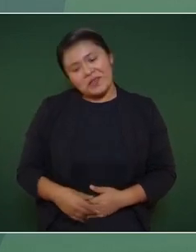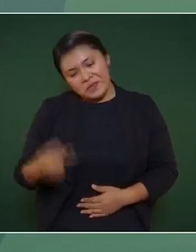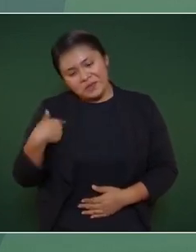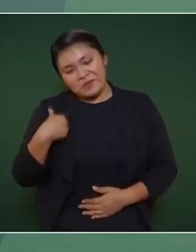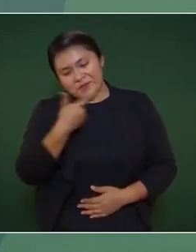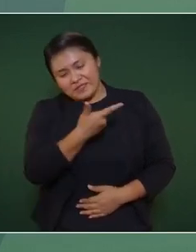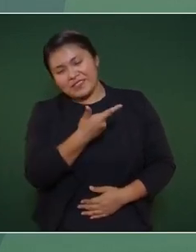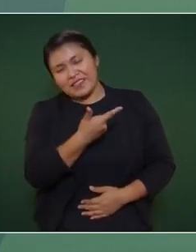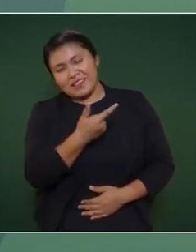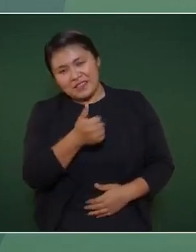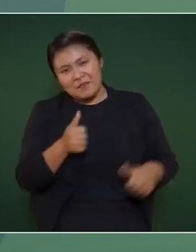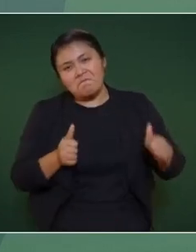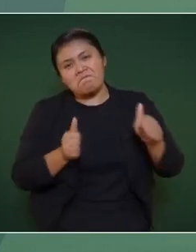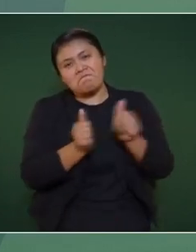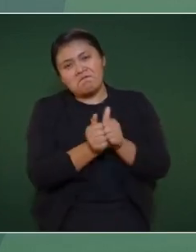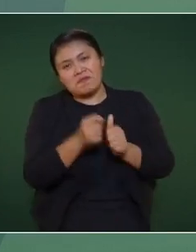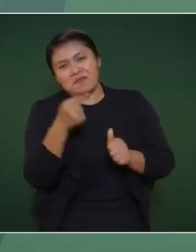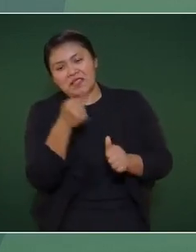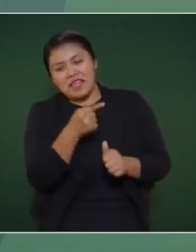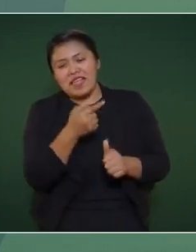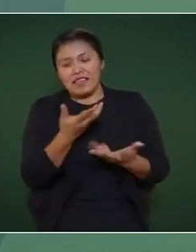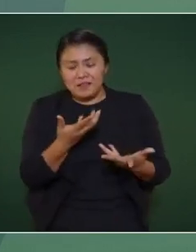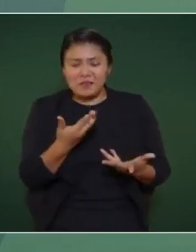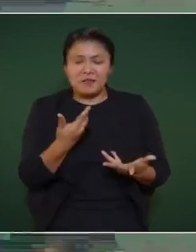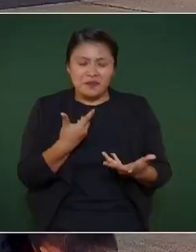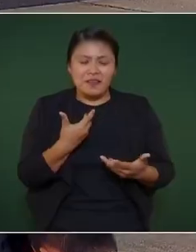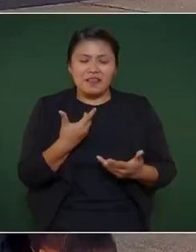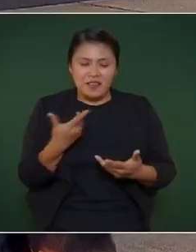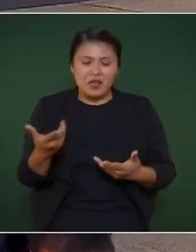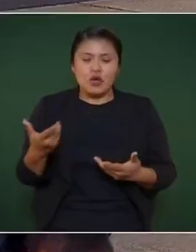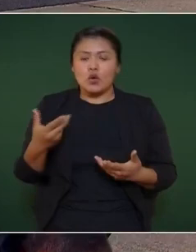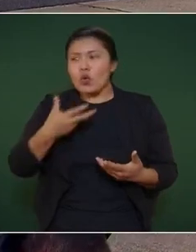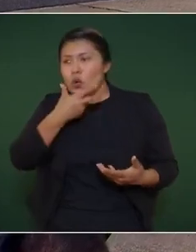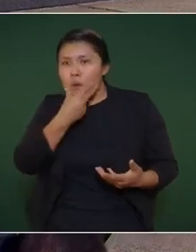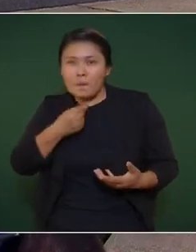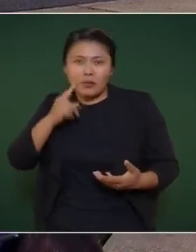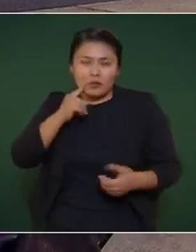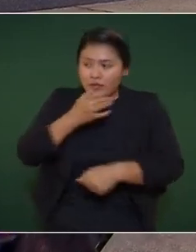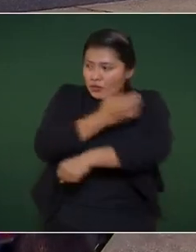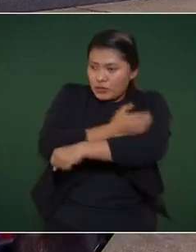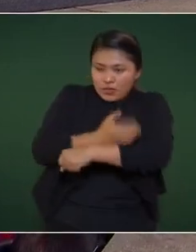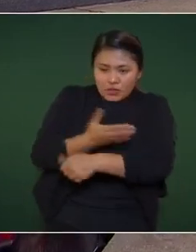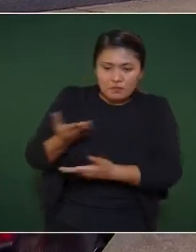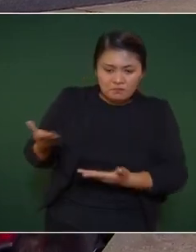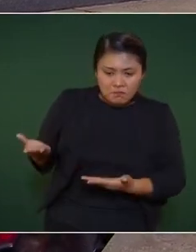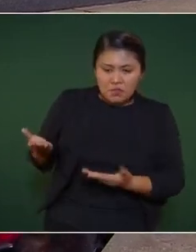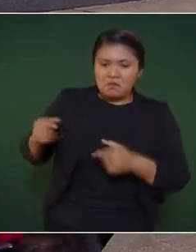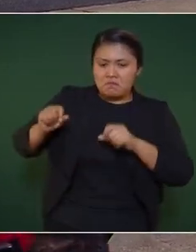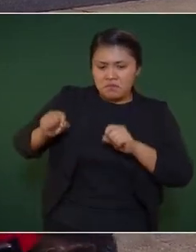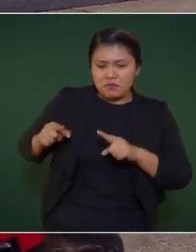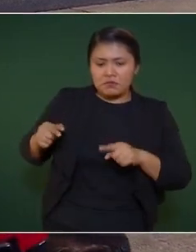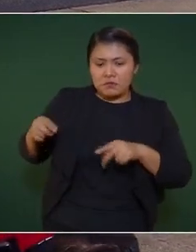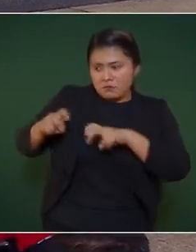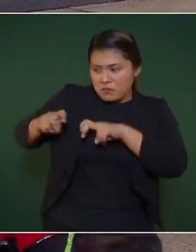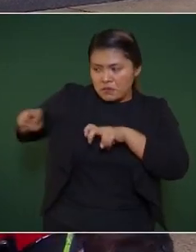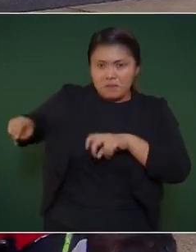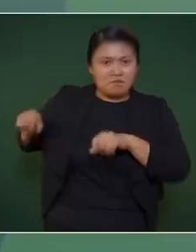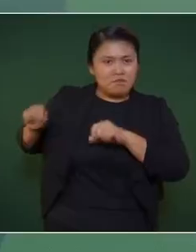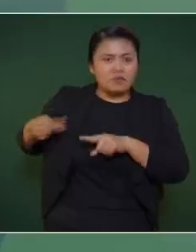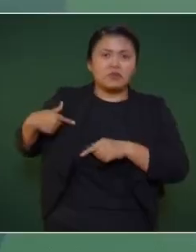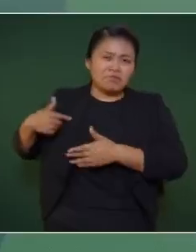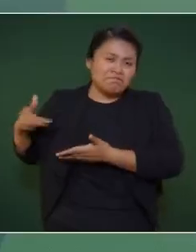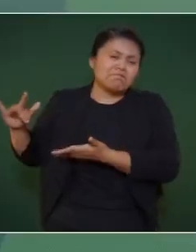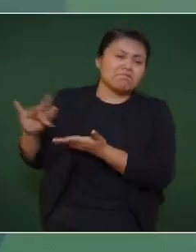apoyo de compañeras, compañeros del gabinete